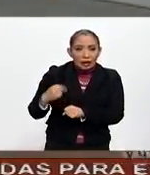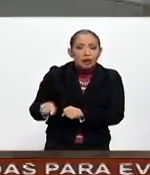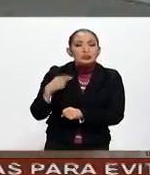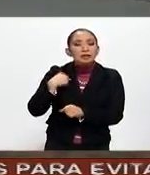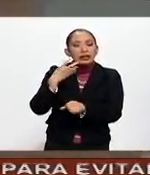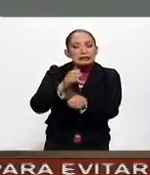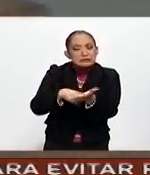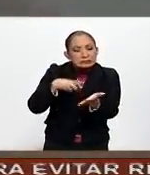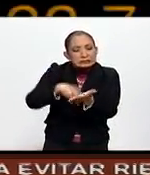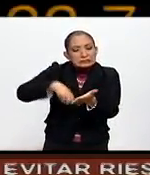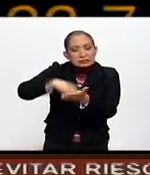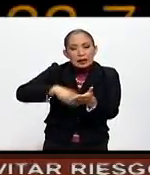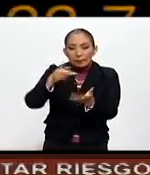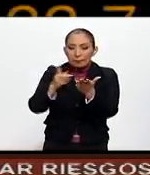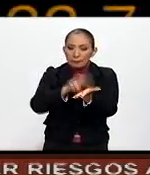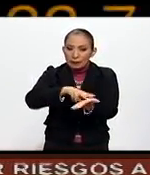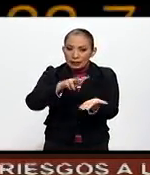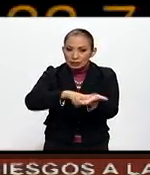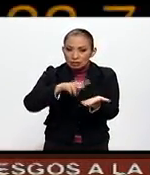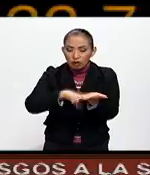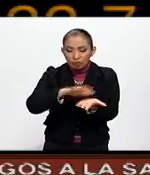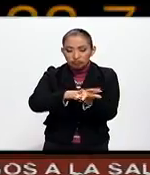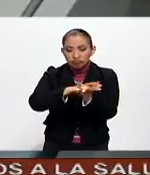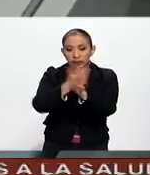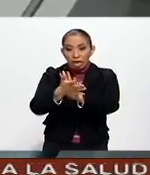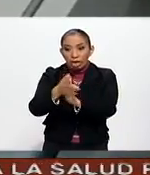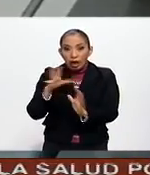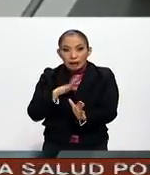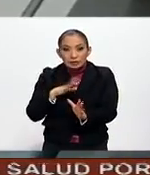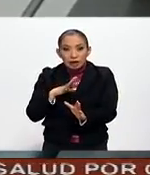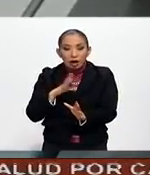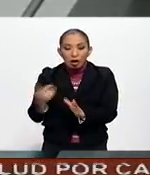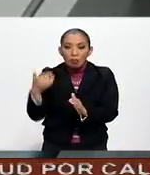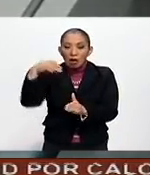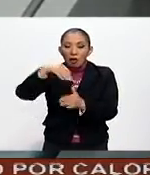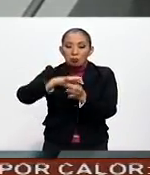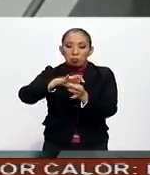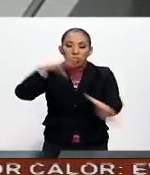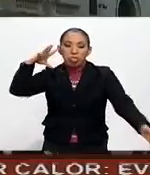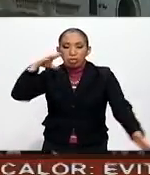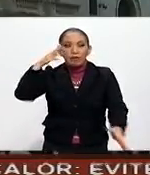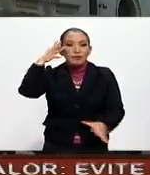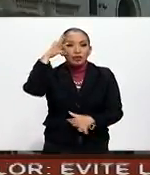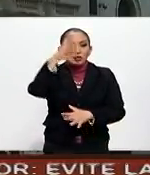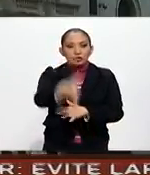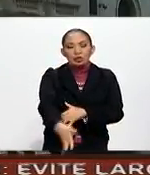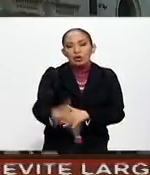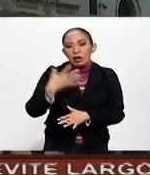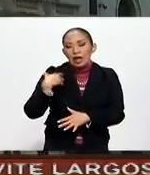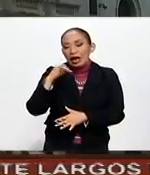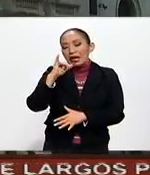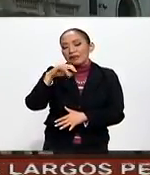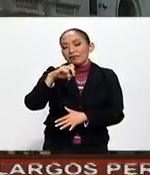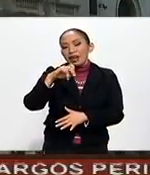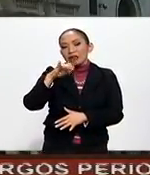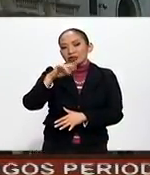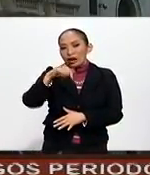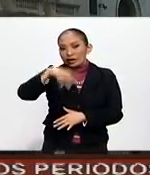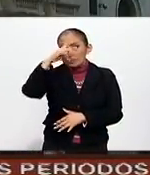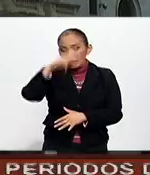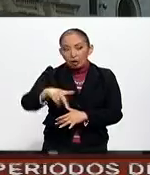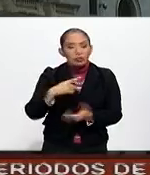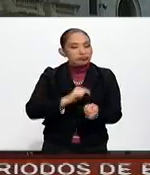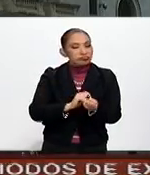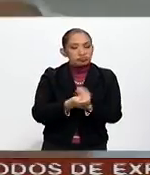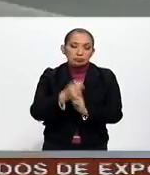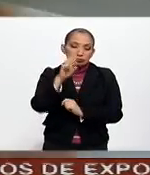los ajustes de algunos precios relativos se traduzcan en un desanclaje de las expectativas de inflación en México.